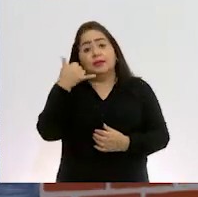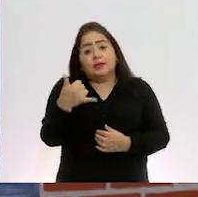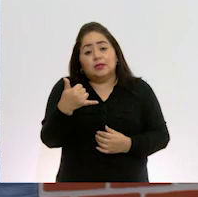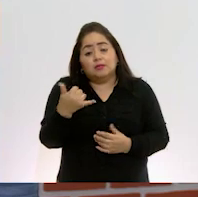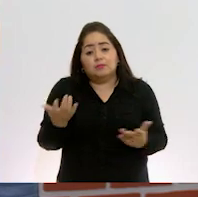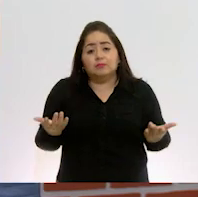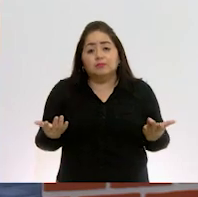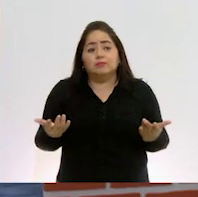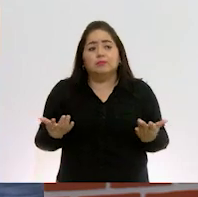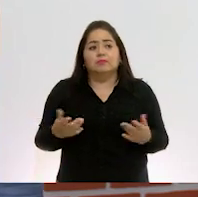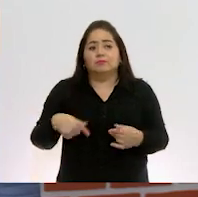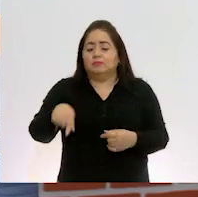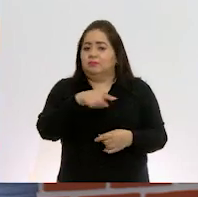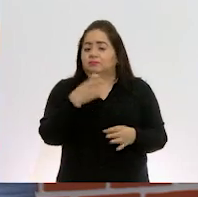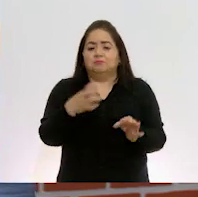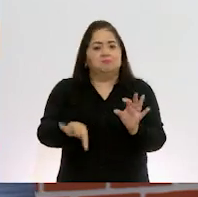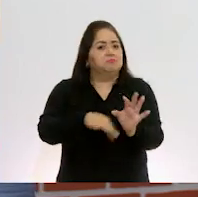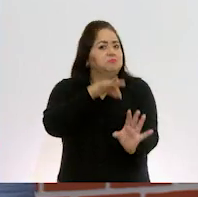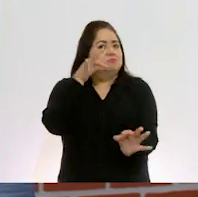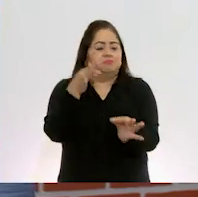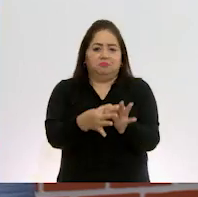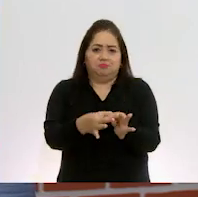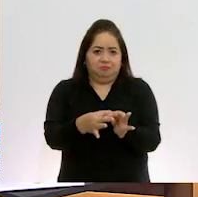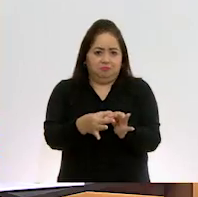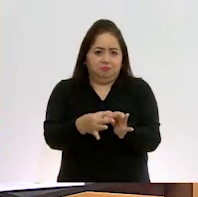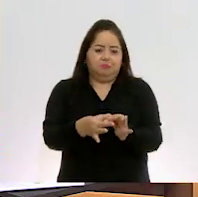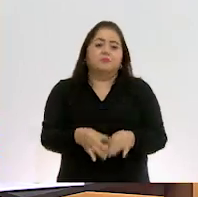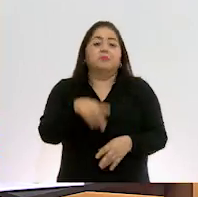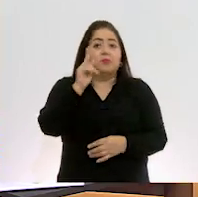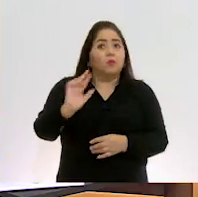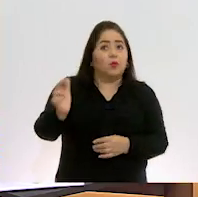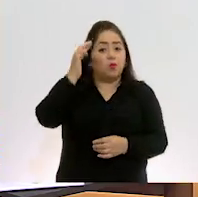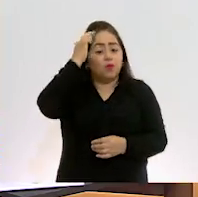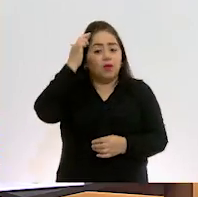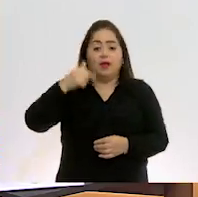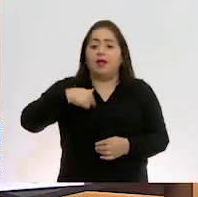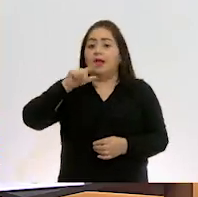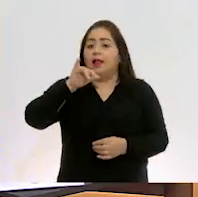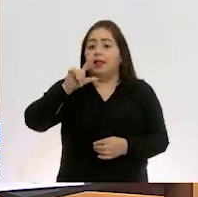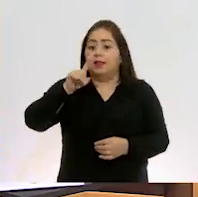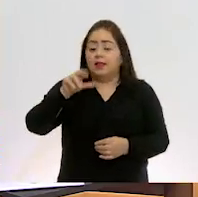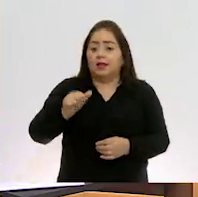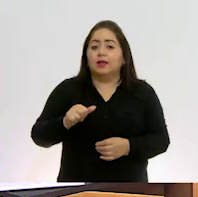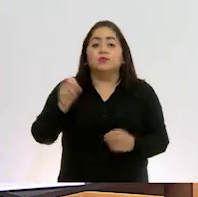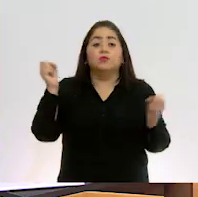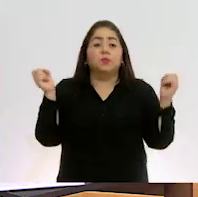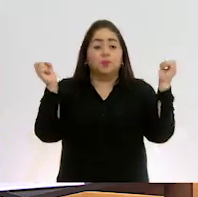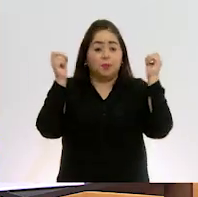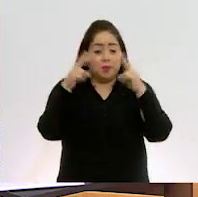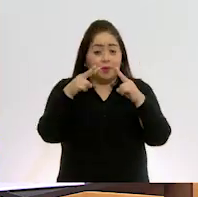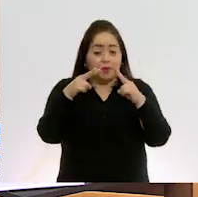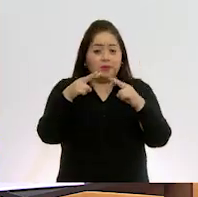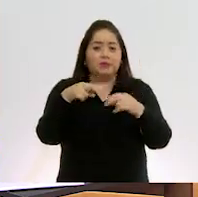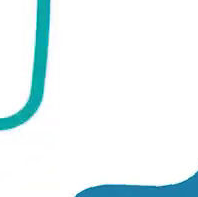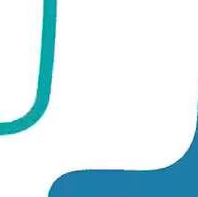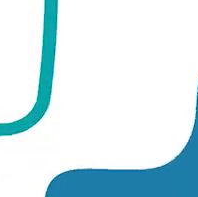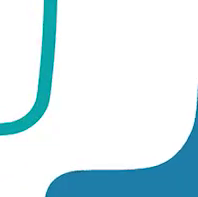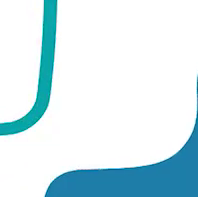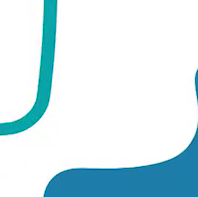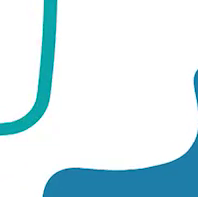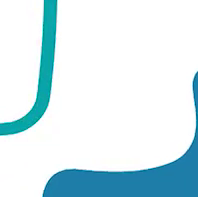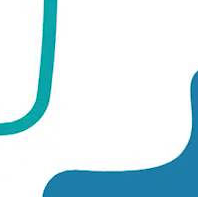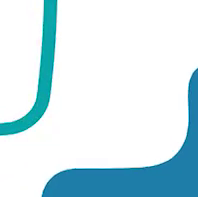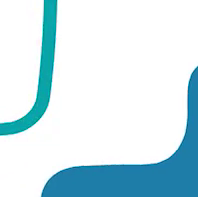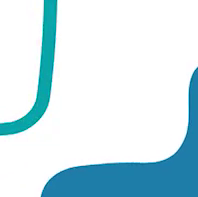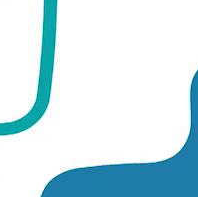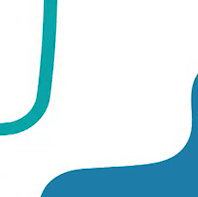pues de nuestra parte sería todo. Recuerden, yo soy Alejandra y nos vemos en otro capítulo.